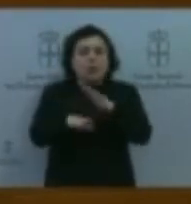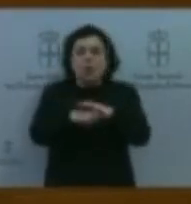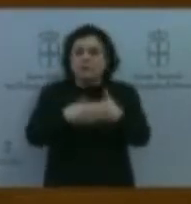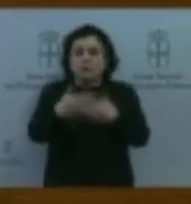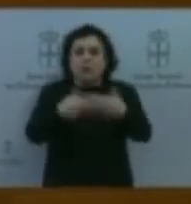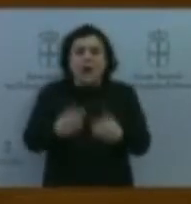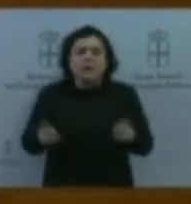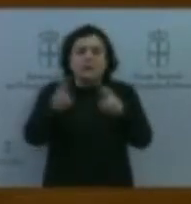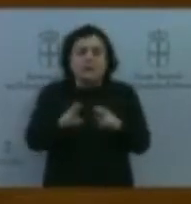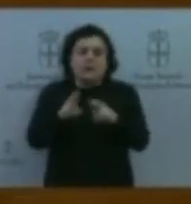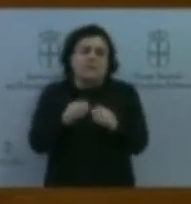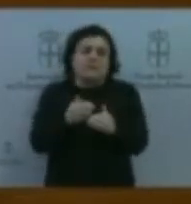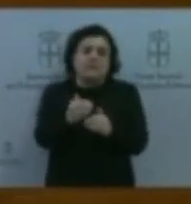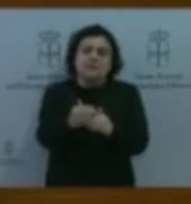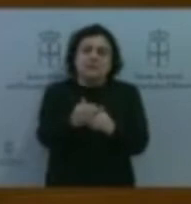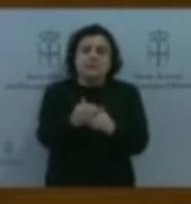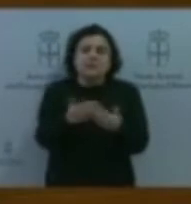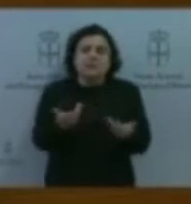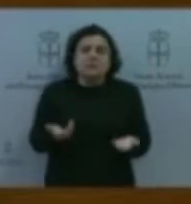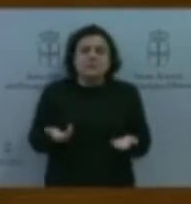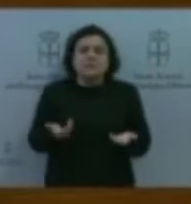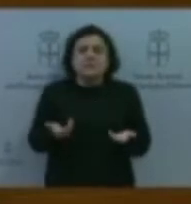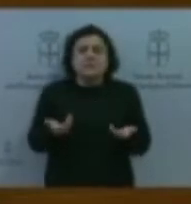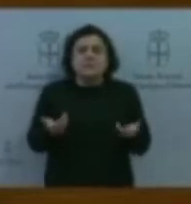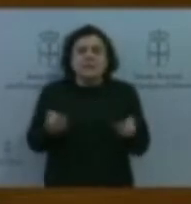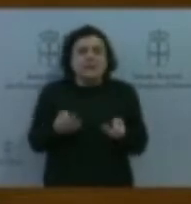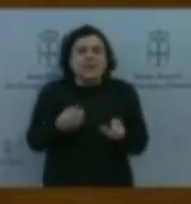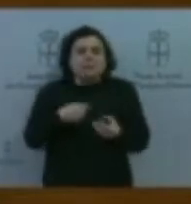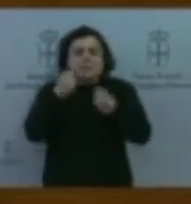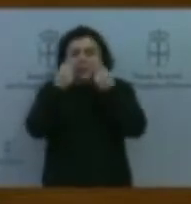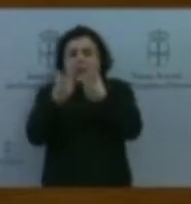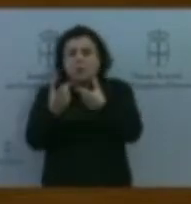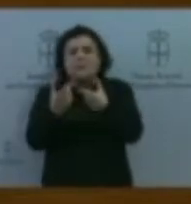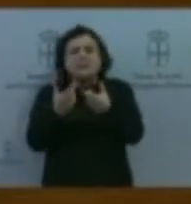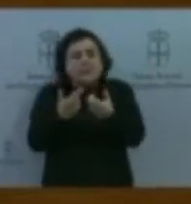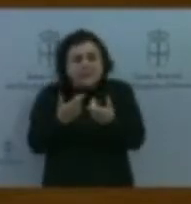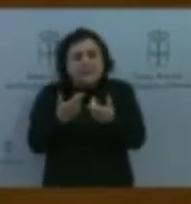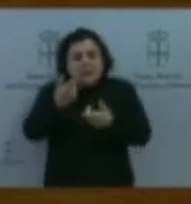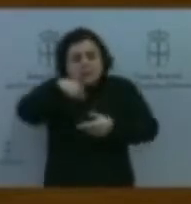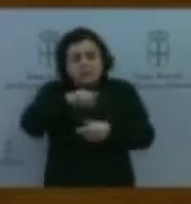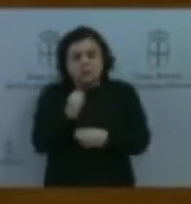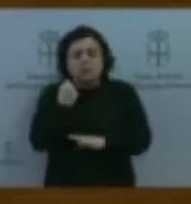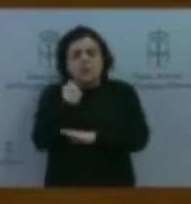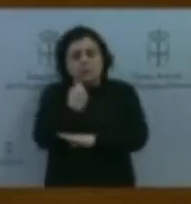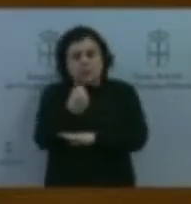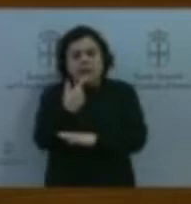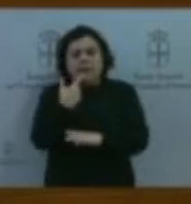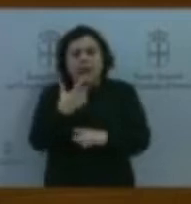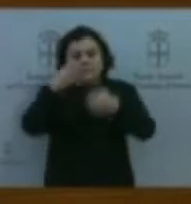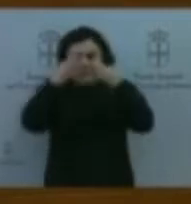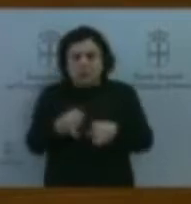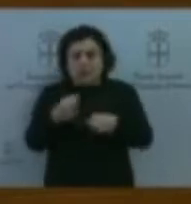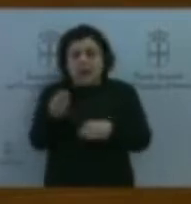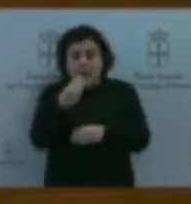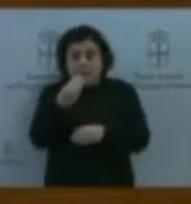yo creo que nos han mostrado que podíamos reforzar la soberanía alimentaria, es decir, apostar por los productos de cercanía, generar redes